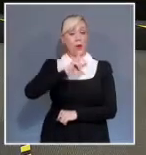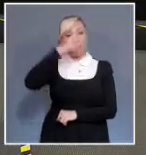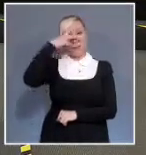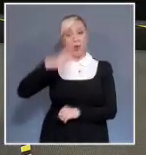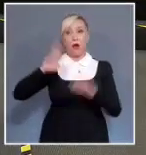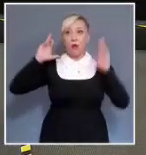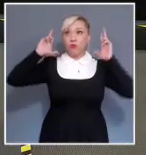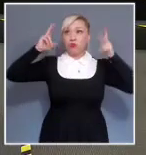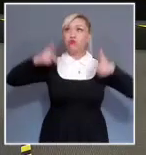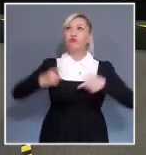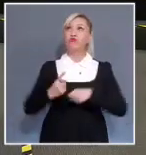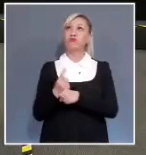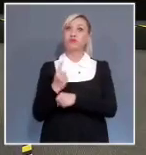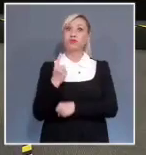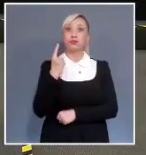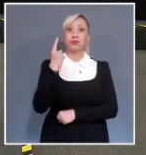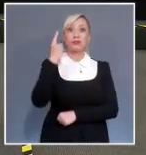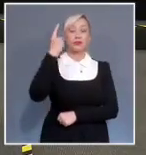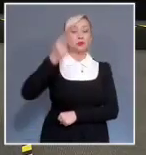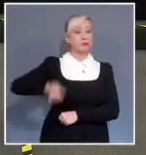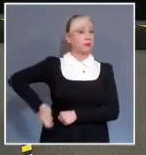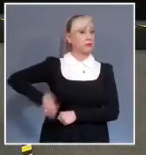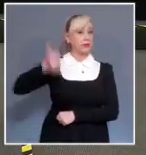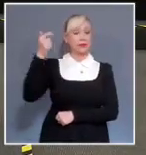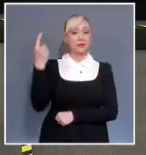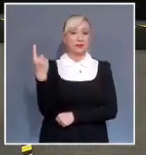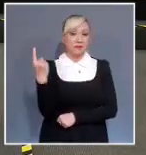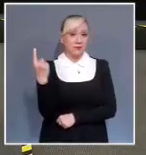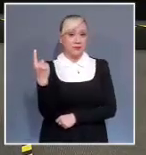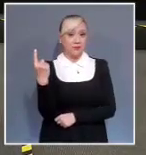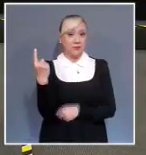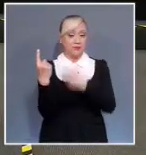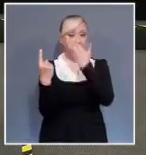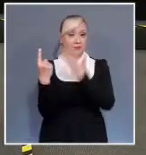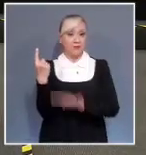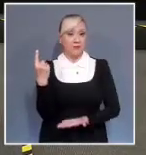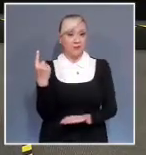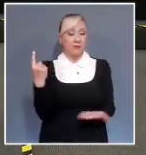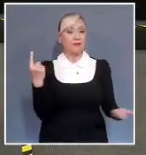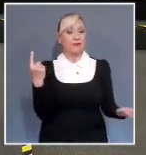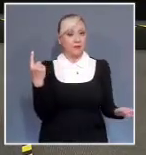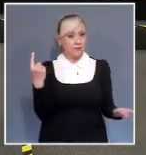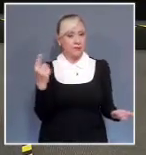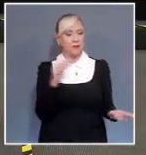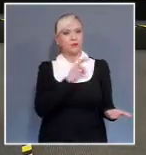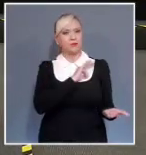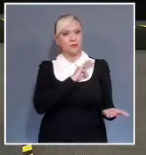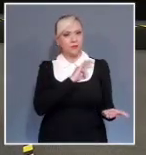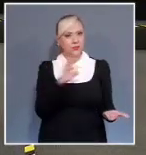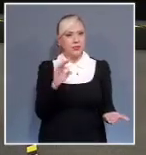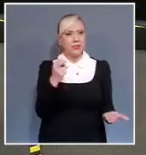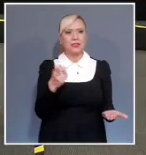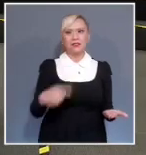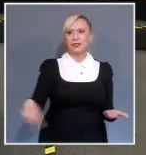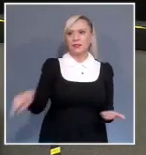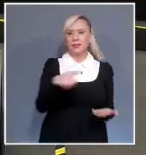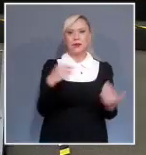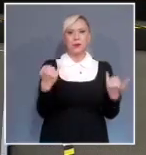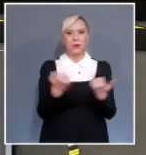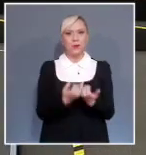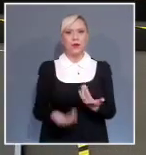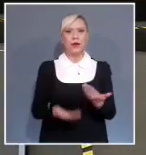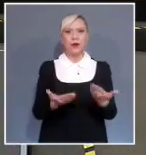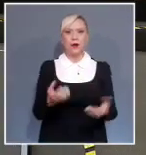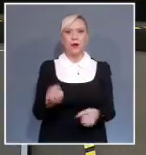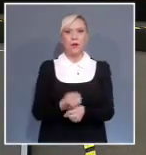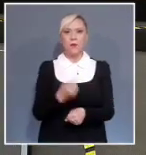la primera semana de junio, vamos a anunciar este primer proyecto que va a traer oportunidades